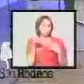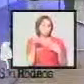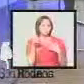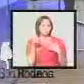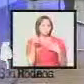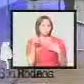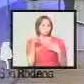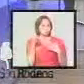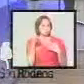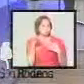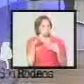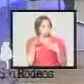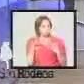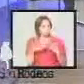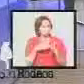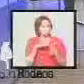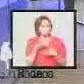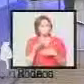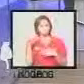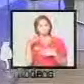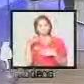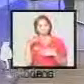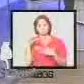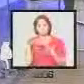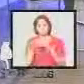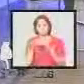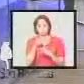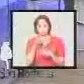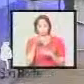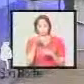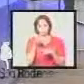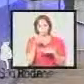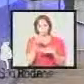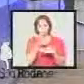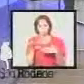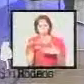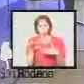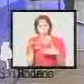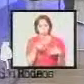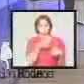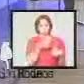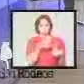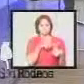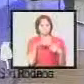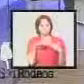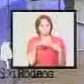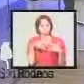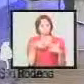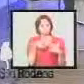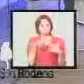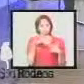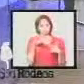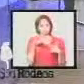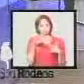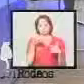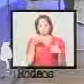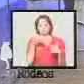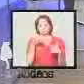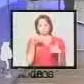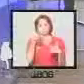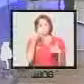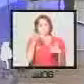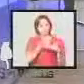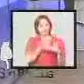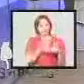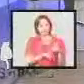millones? Aproximadamente unos 5.000 millones de colones, porque lo dividimos entre vivienda y también lo que es el fondo para